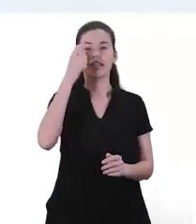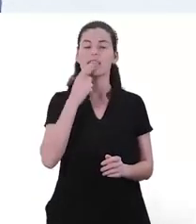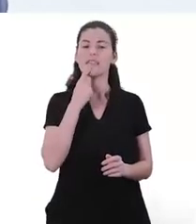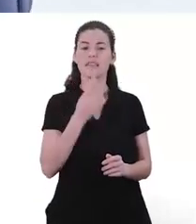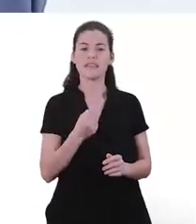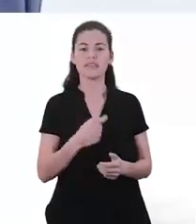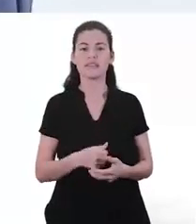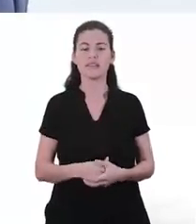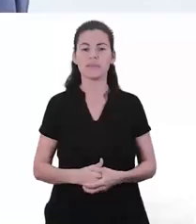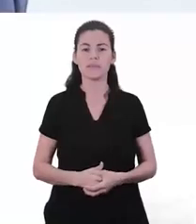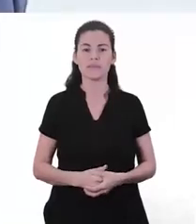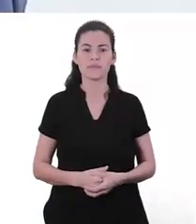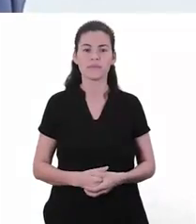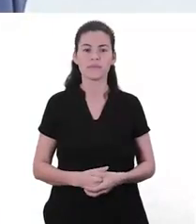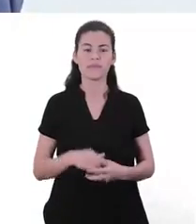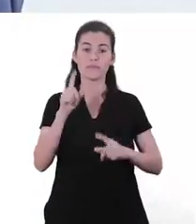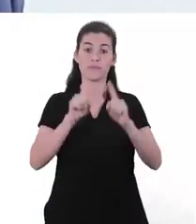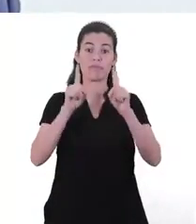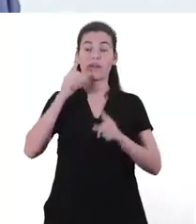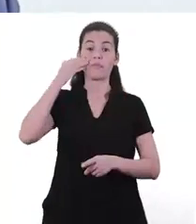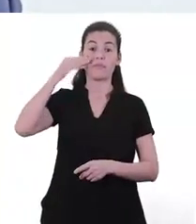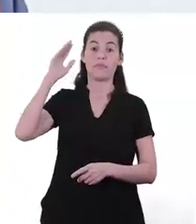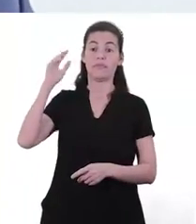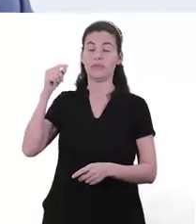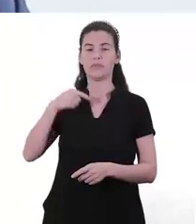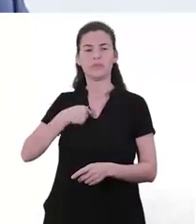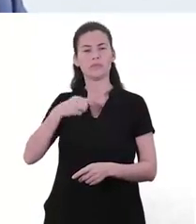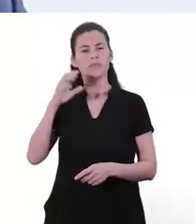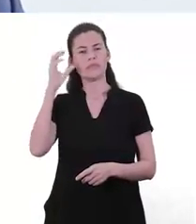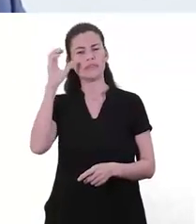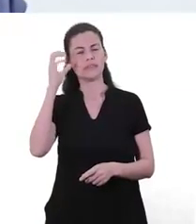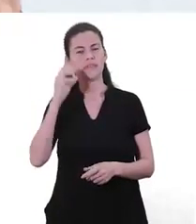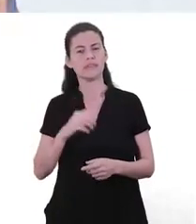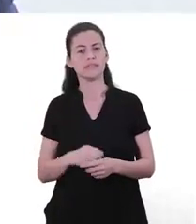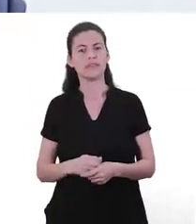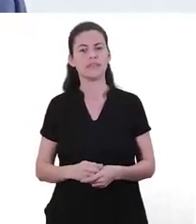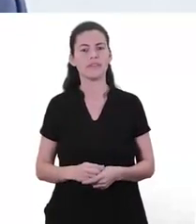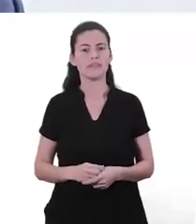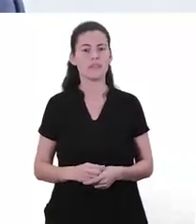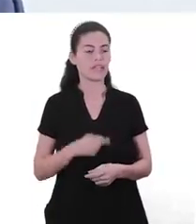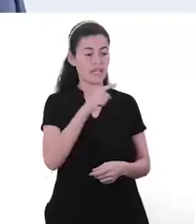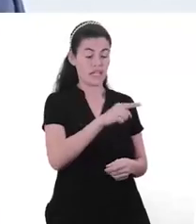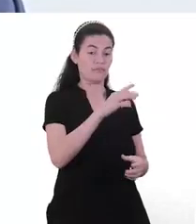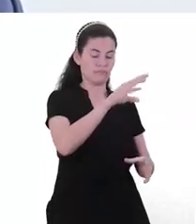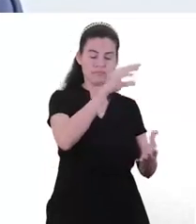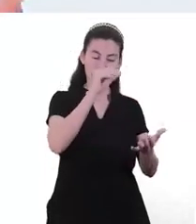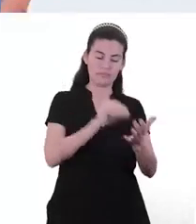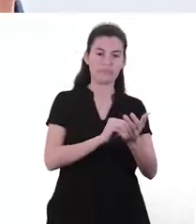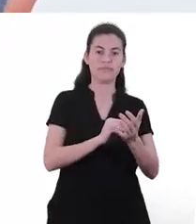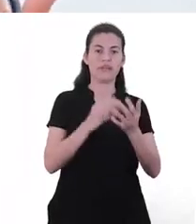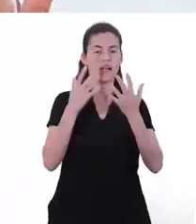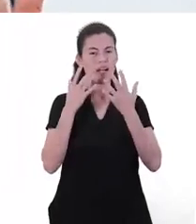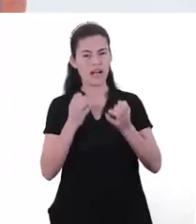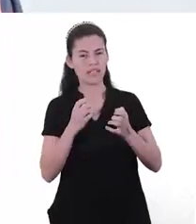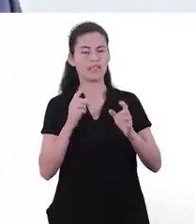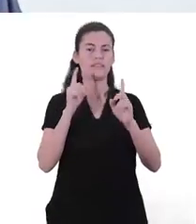de las distintas situaciones, somos los adultos los que rodeamos a los niños. De decir, voy a armar una rutina para mí. Venimos hablando de